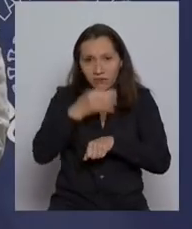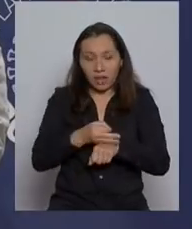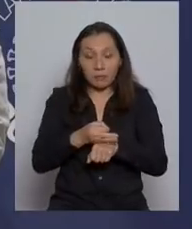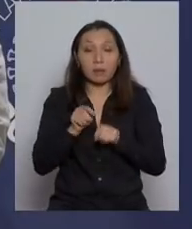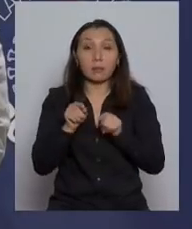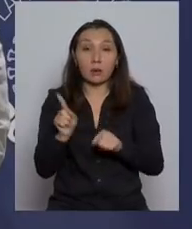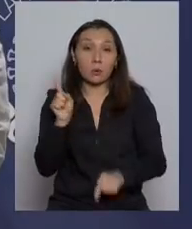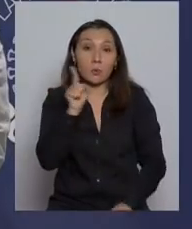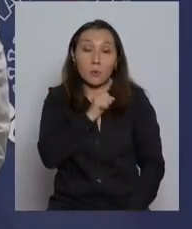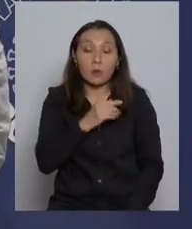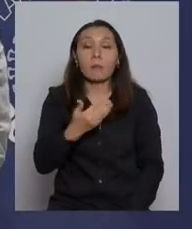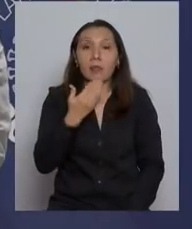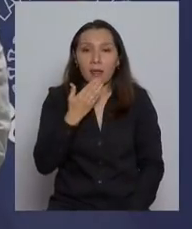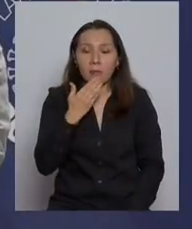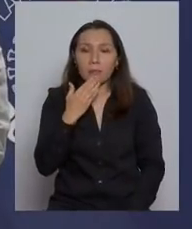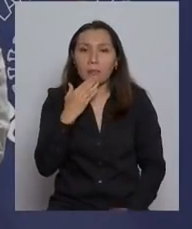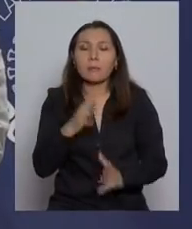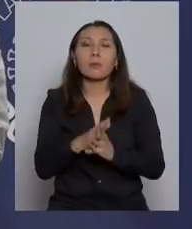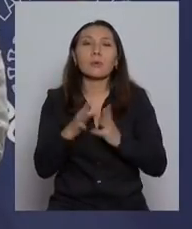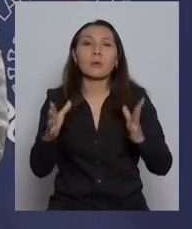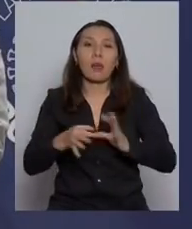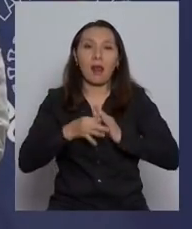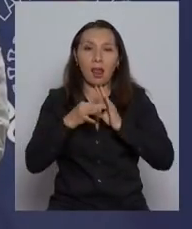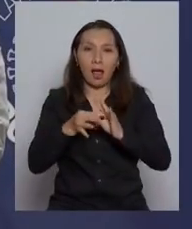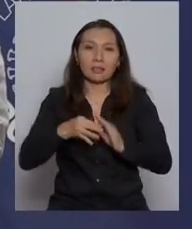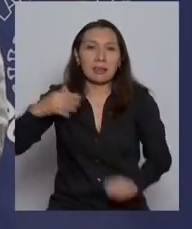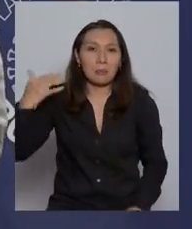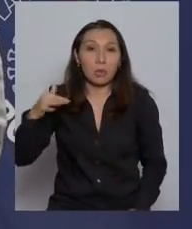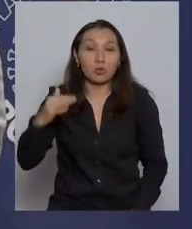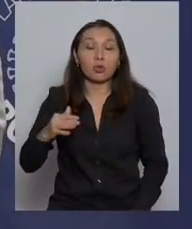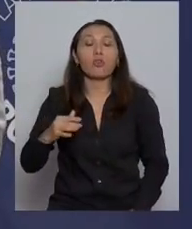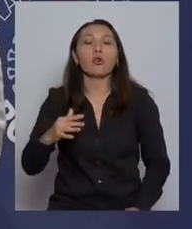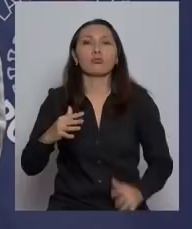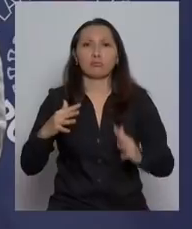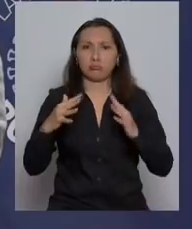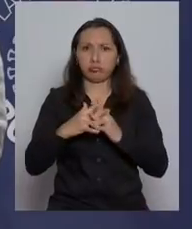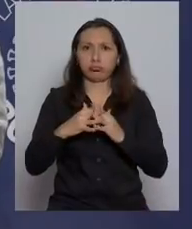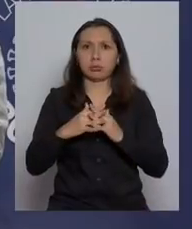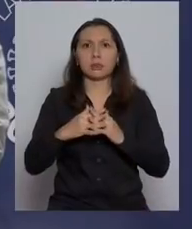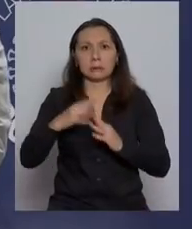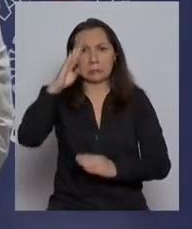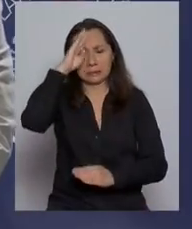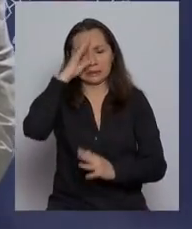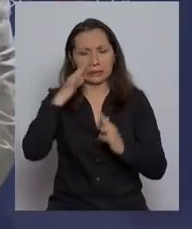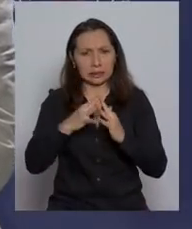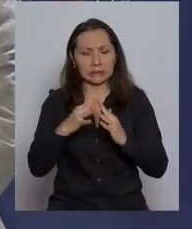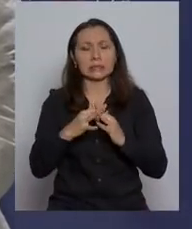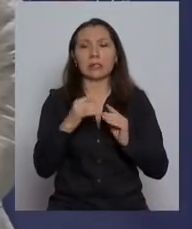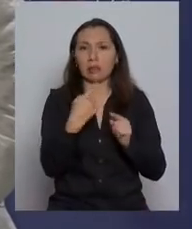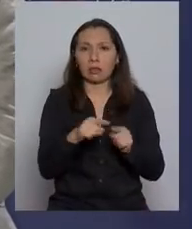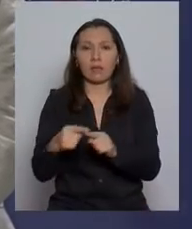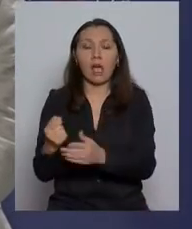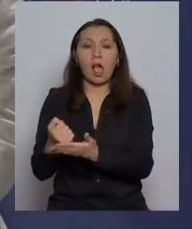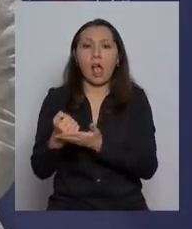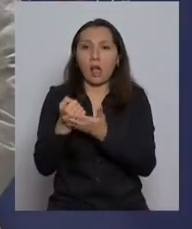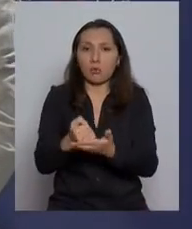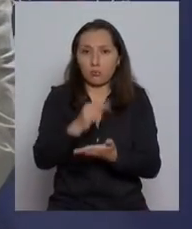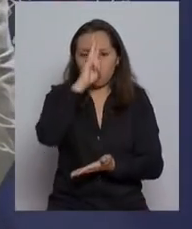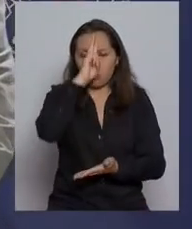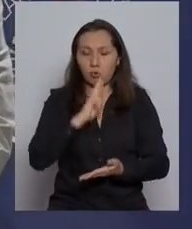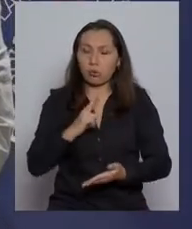Y finalmente también quiero hacer un agradecimiento importante a las Fuerzas Armadas. Las Fuerzas Armadas han cumplido un